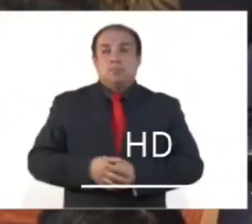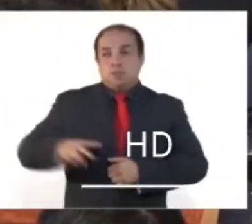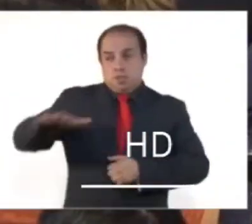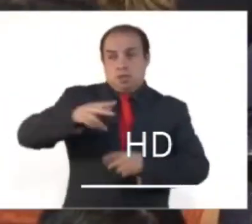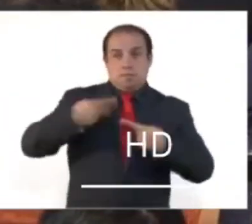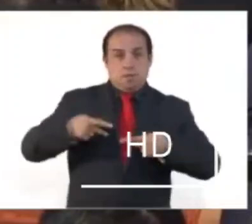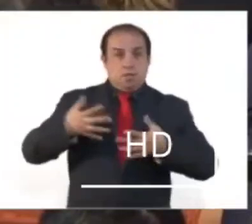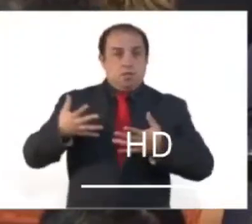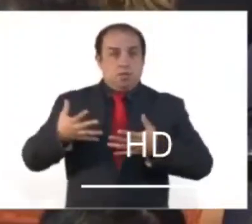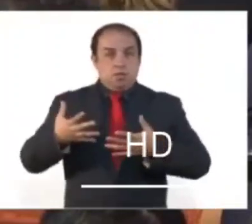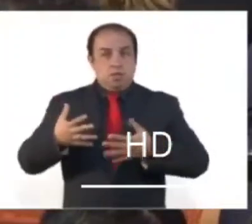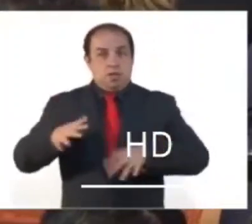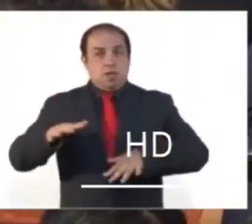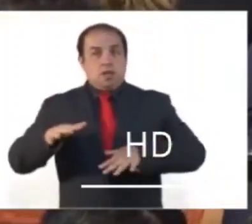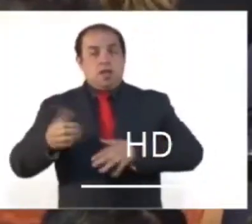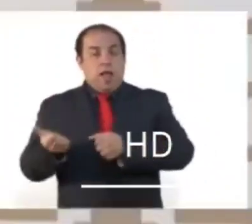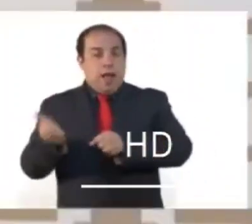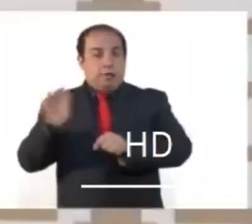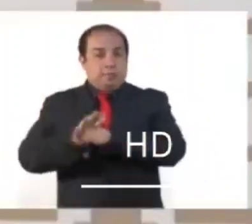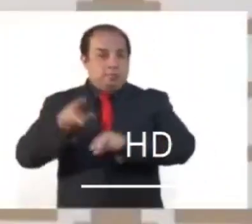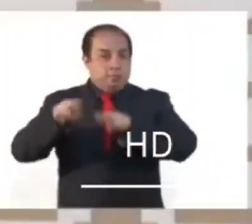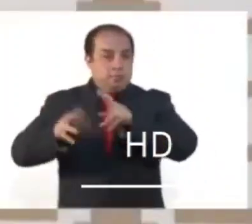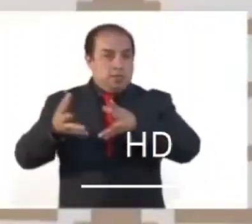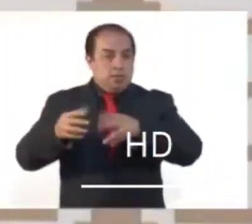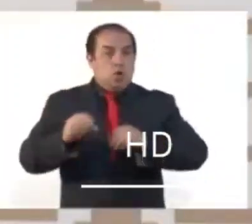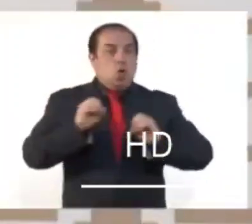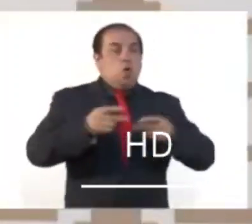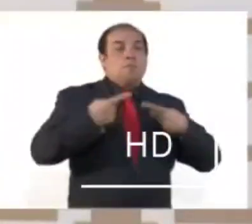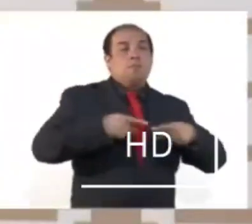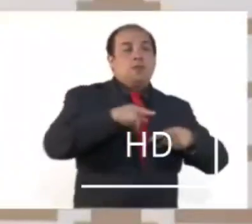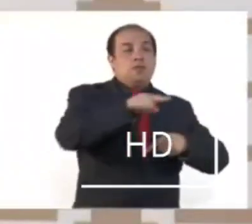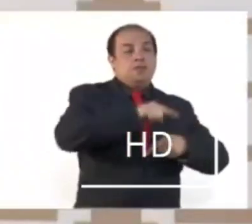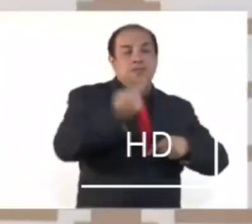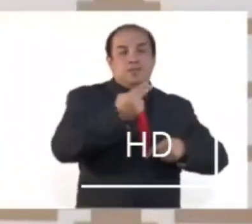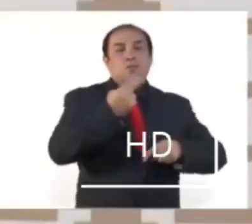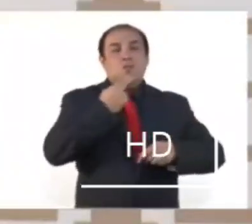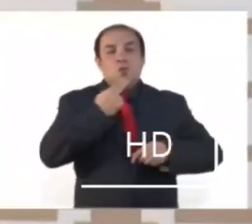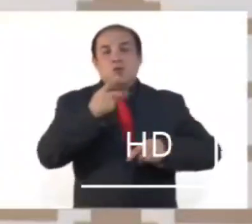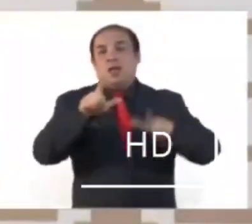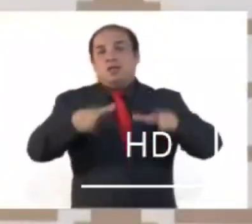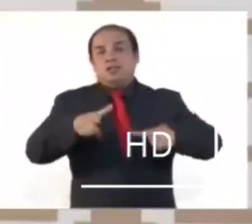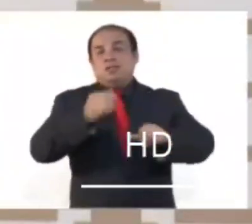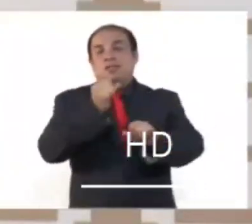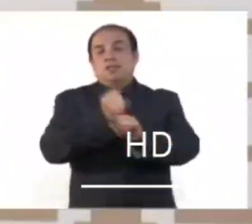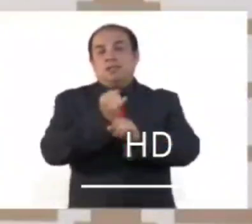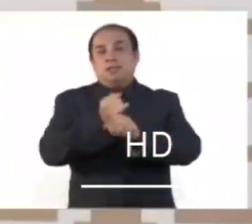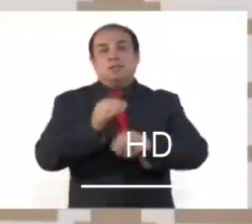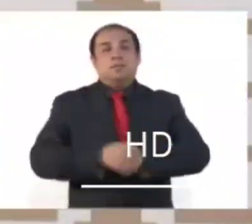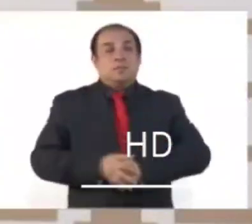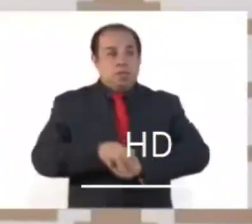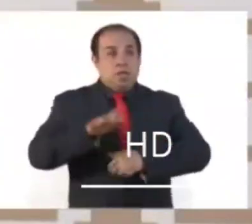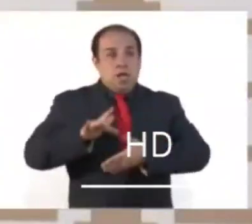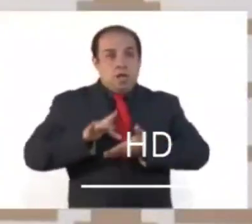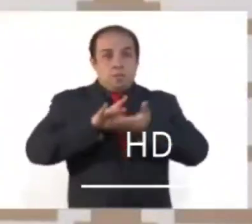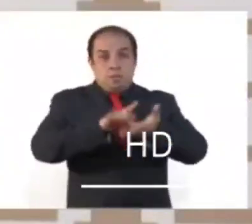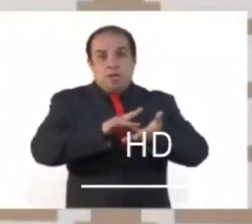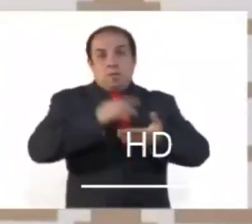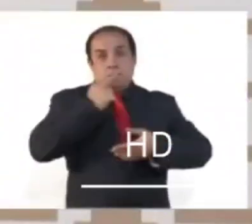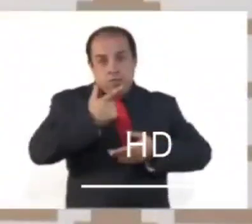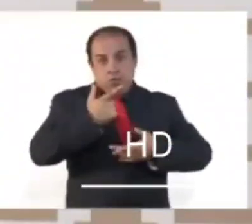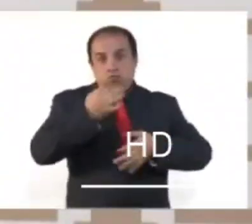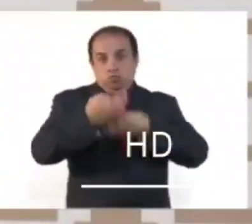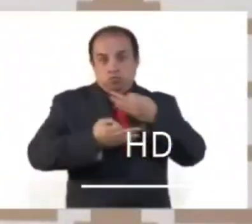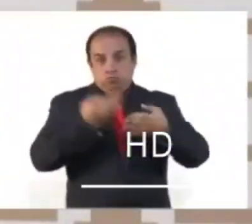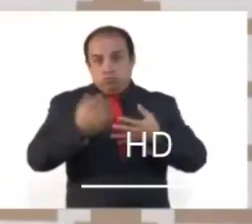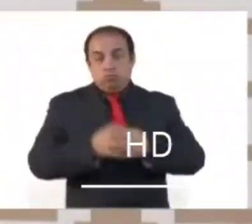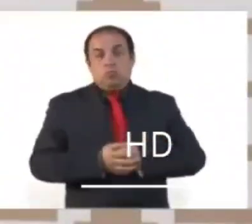están implementándolo a nivel administrativo, como las personas que lo tenemos que usar y que nos va a poder facilitar mucho las cosas, pero si lo hacemos en conjunto creo